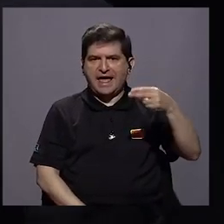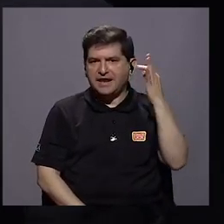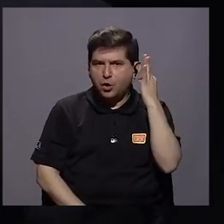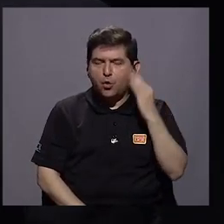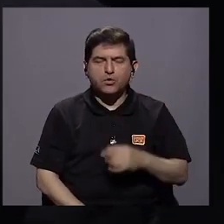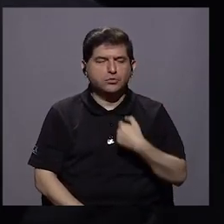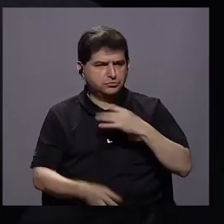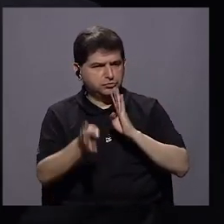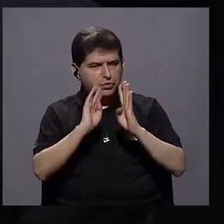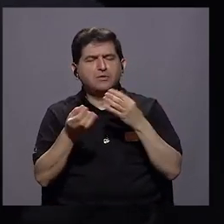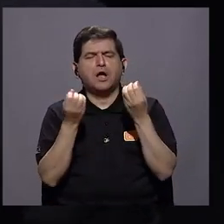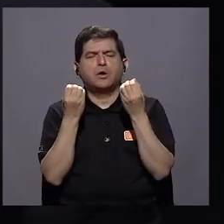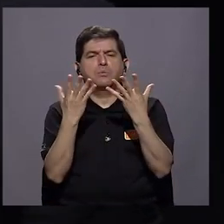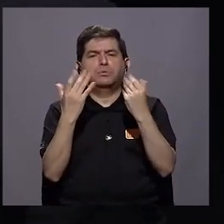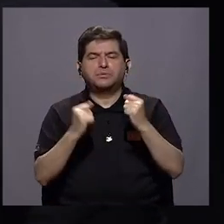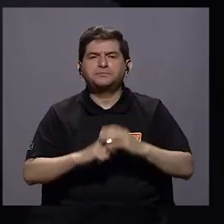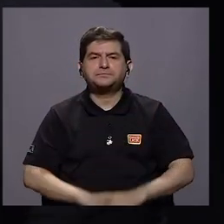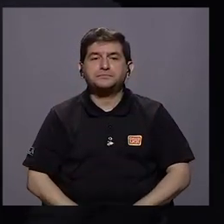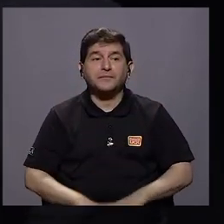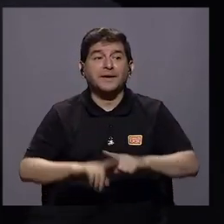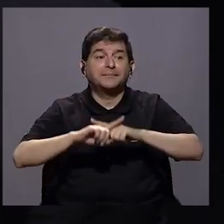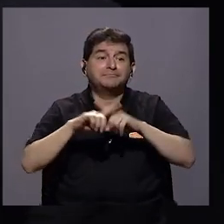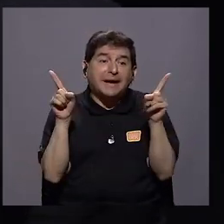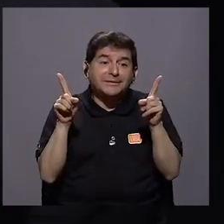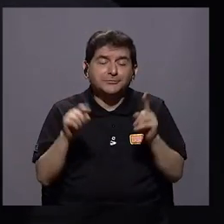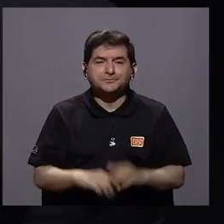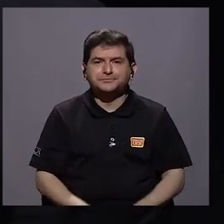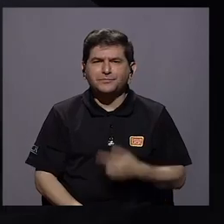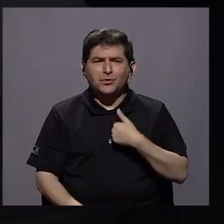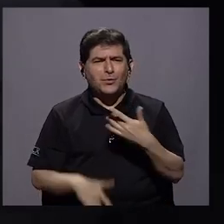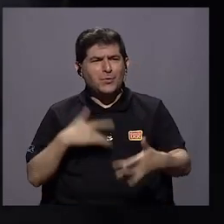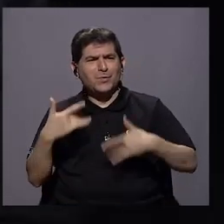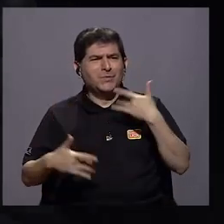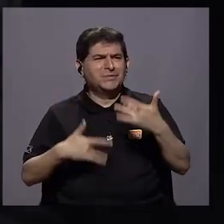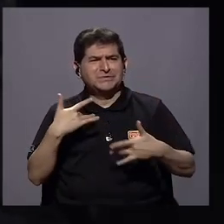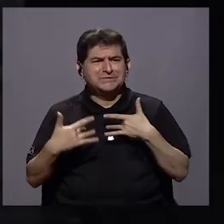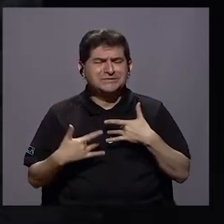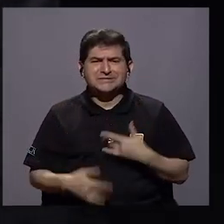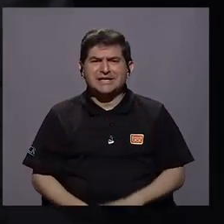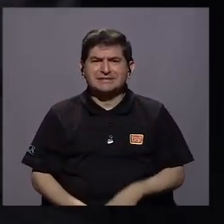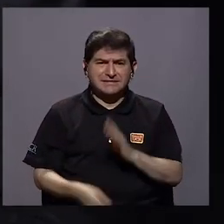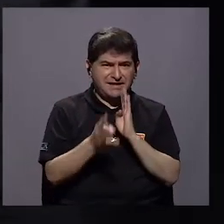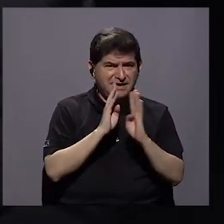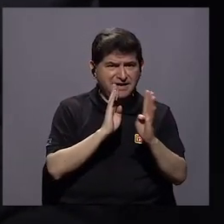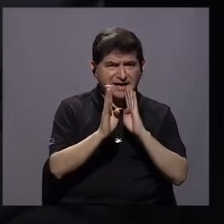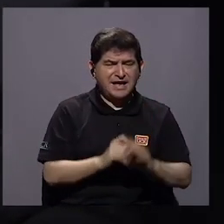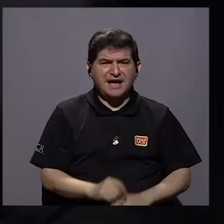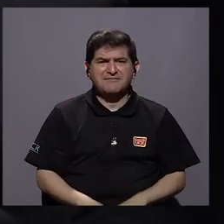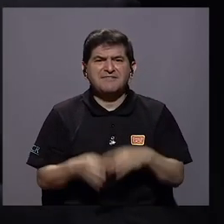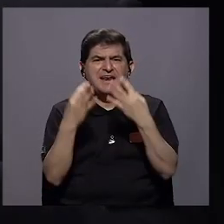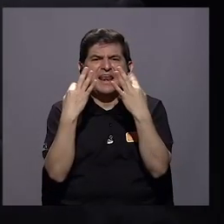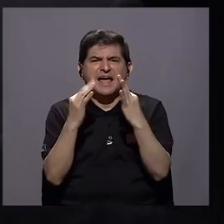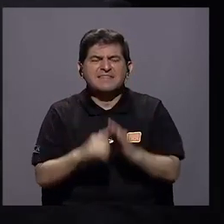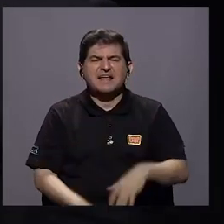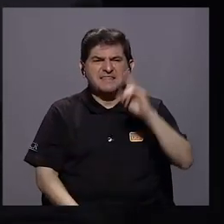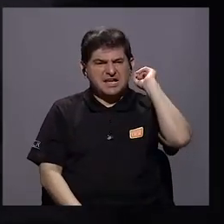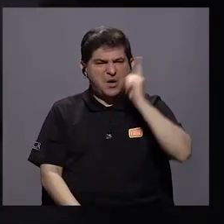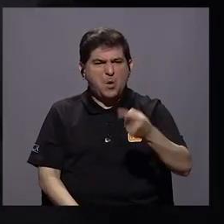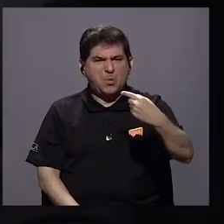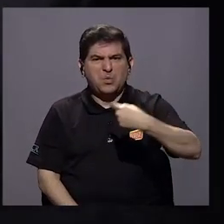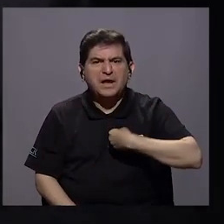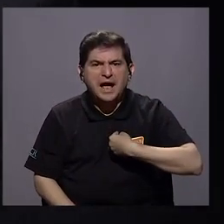he conversado mucho. Sin embargo, uno lo que siente es que la conversación viene para tratar de